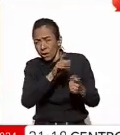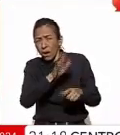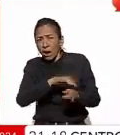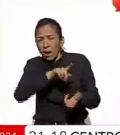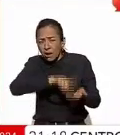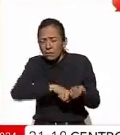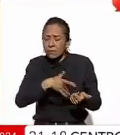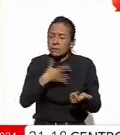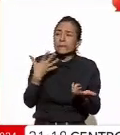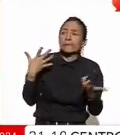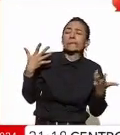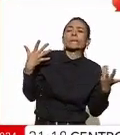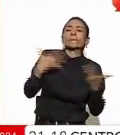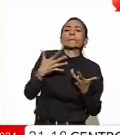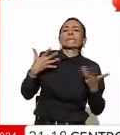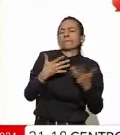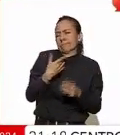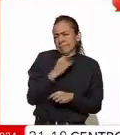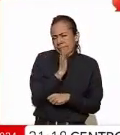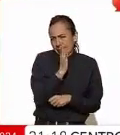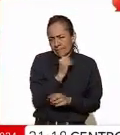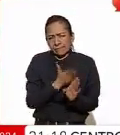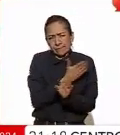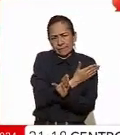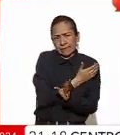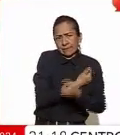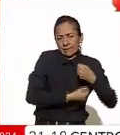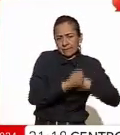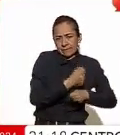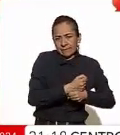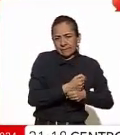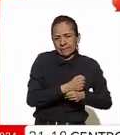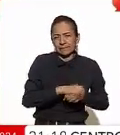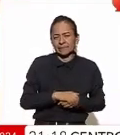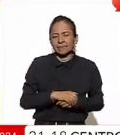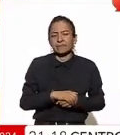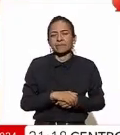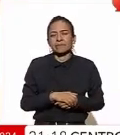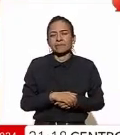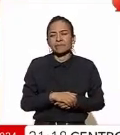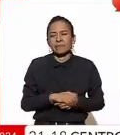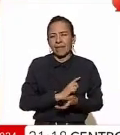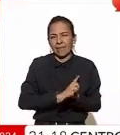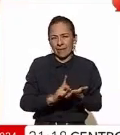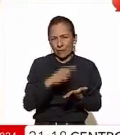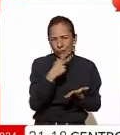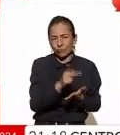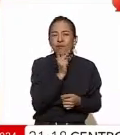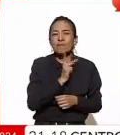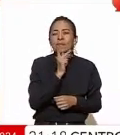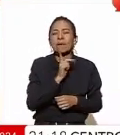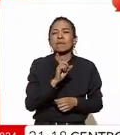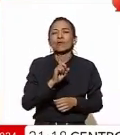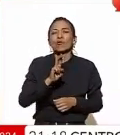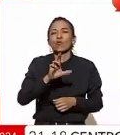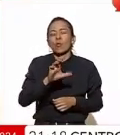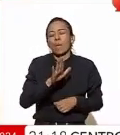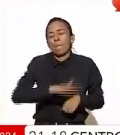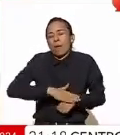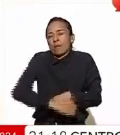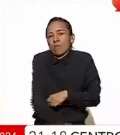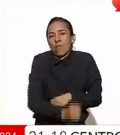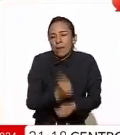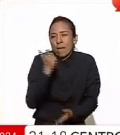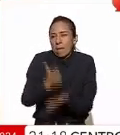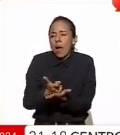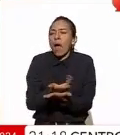forma. En el sexenio anterior se redujo el DUC, este derecho que paga Pemex, que es el más fuerte, era el más fuerte, y ahora